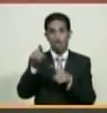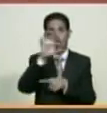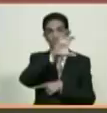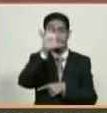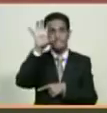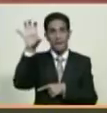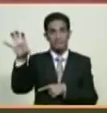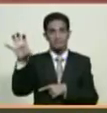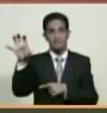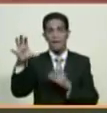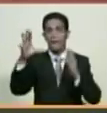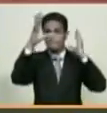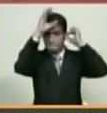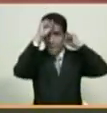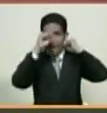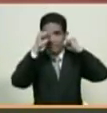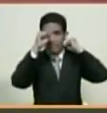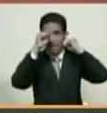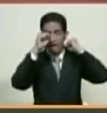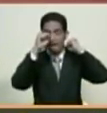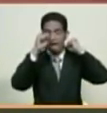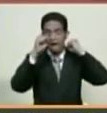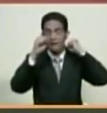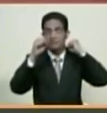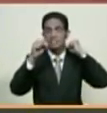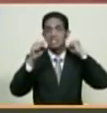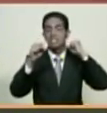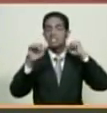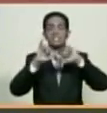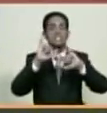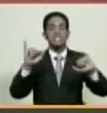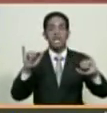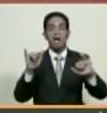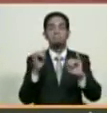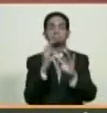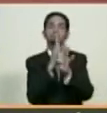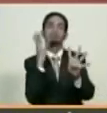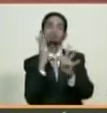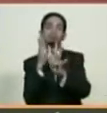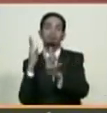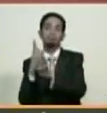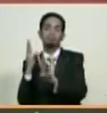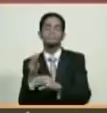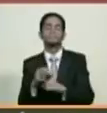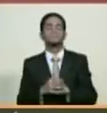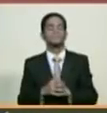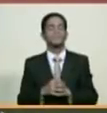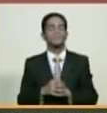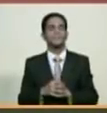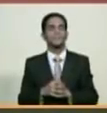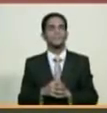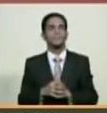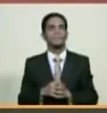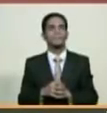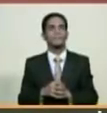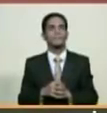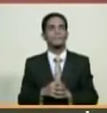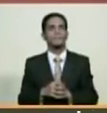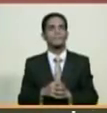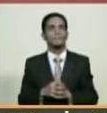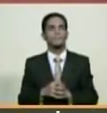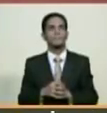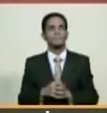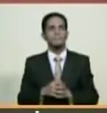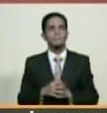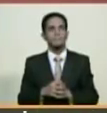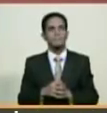orden expresa, directa, a todas las embajadas de Venezuela en el mundo, especialmente en estos países donde